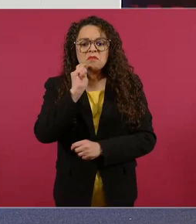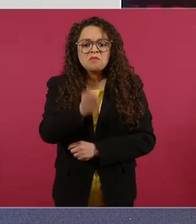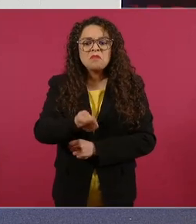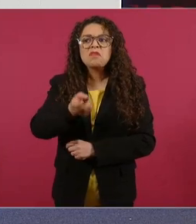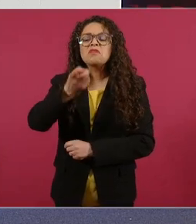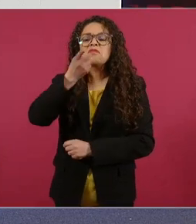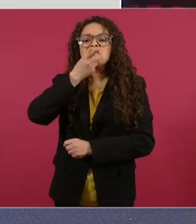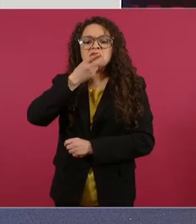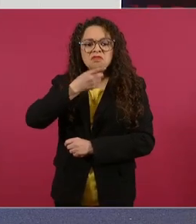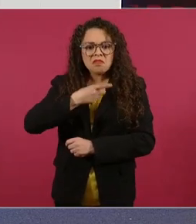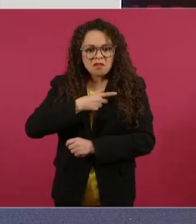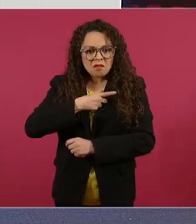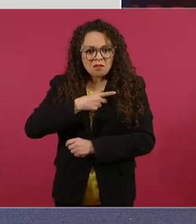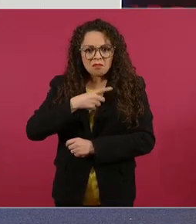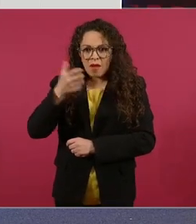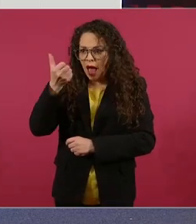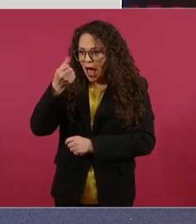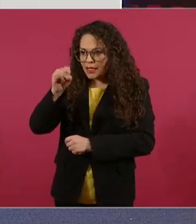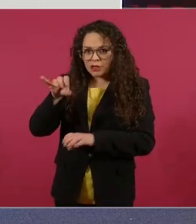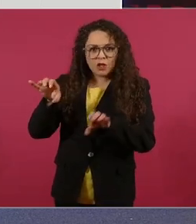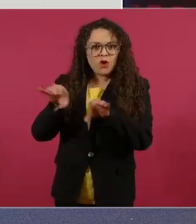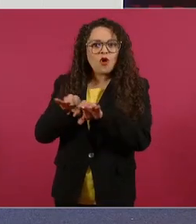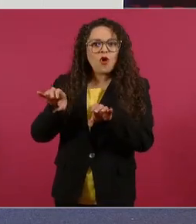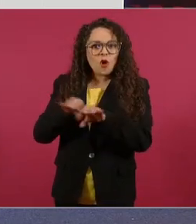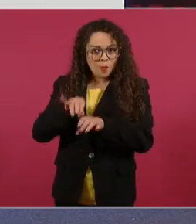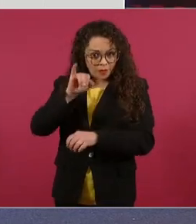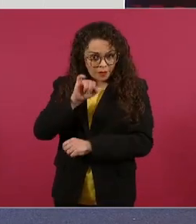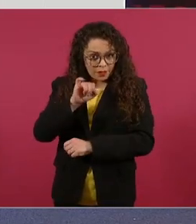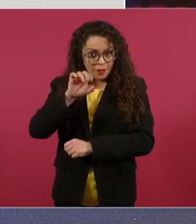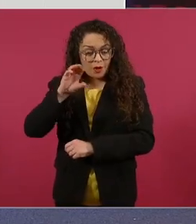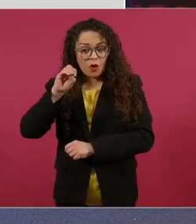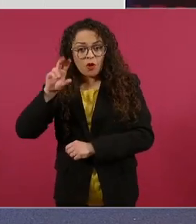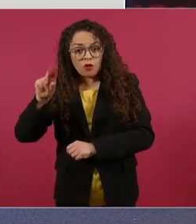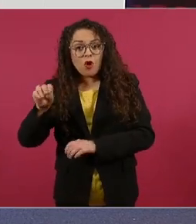como lo es, así dice,